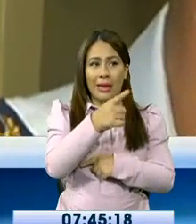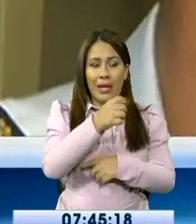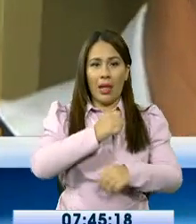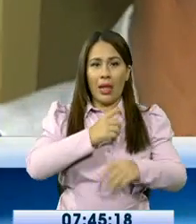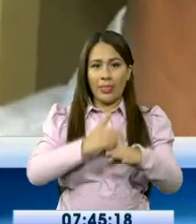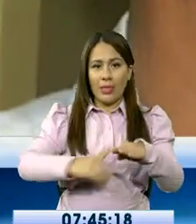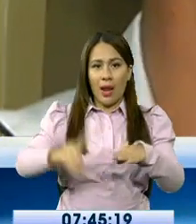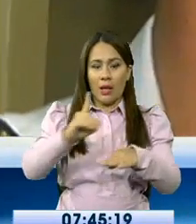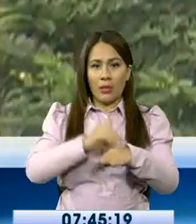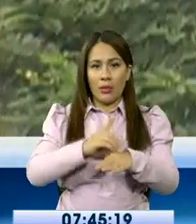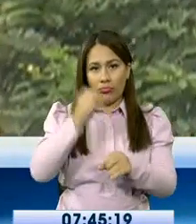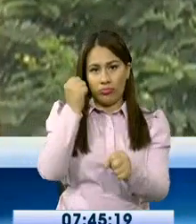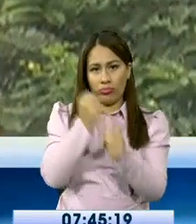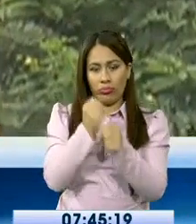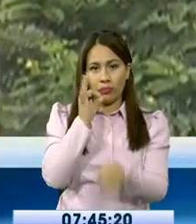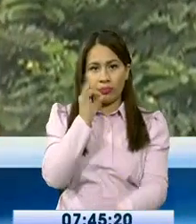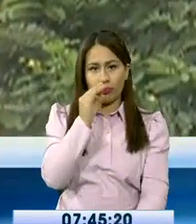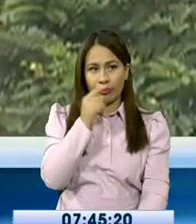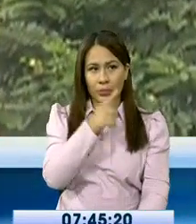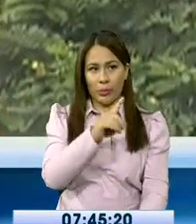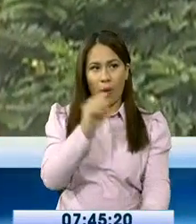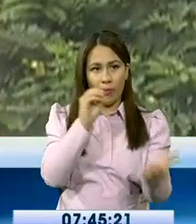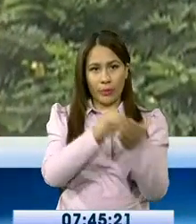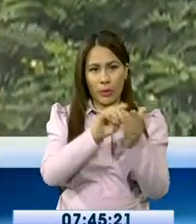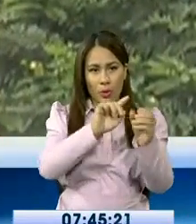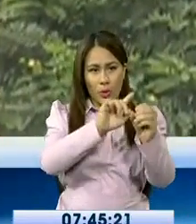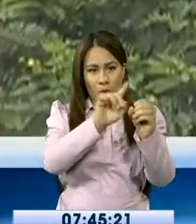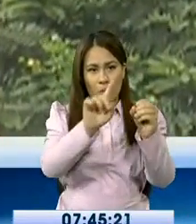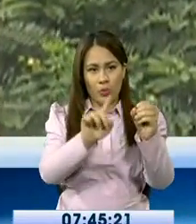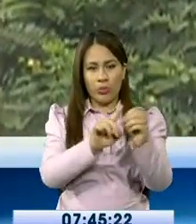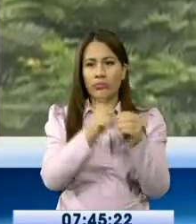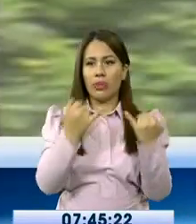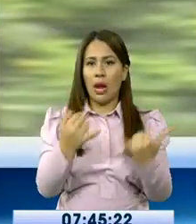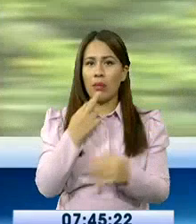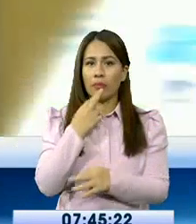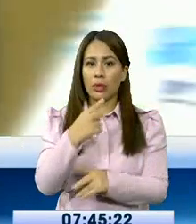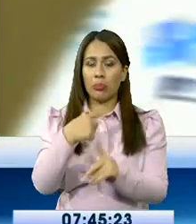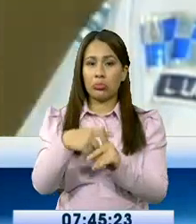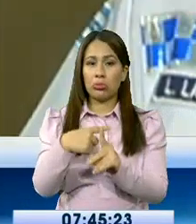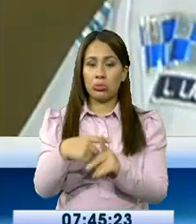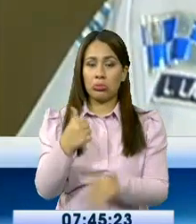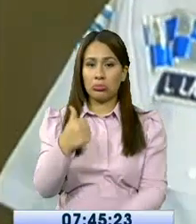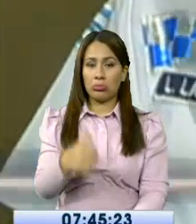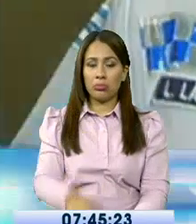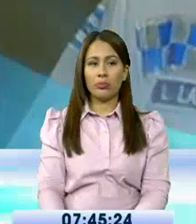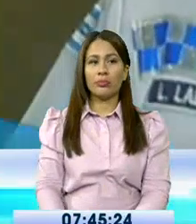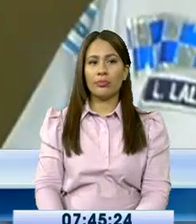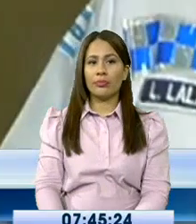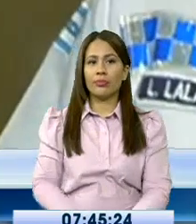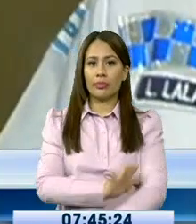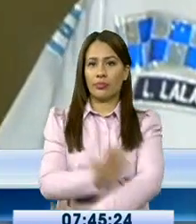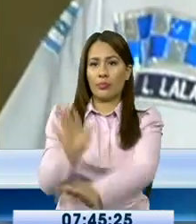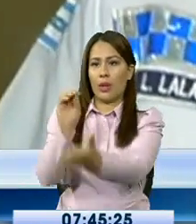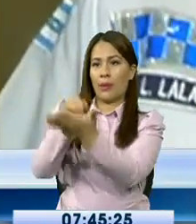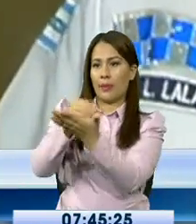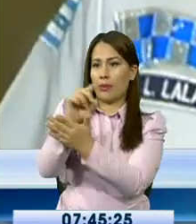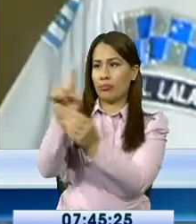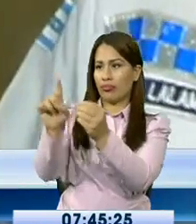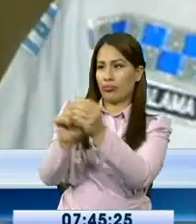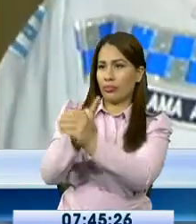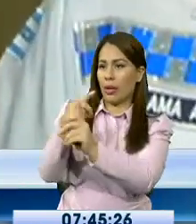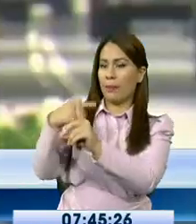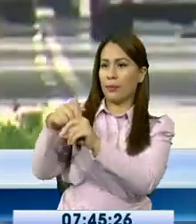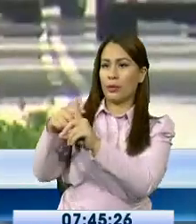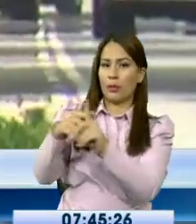operaciones de la ATM, la colocación de los radares está dando los resultados esperados. La ubicación de estos dispositivos está dando resultados